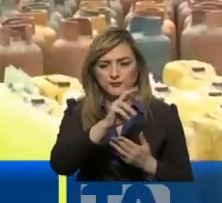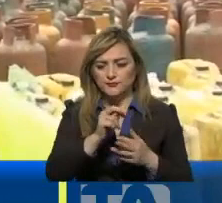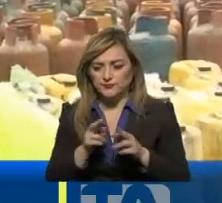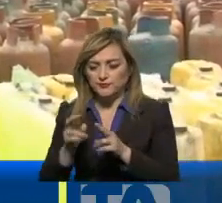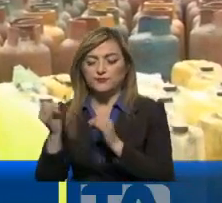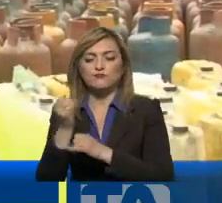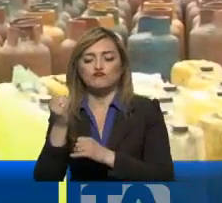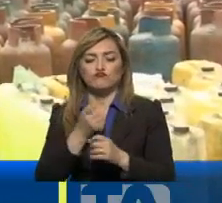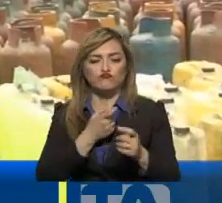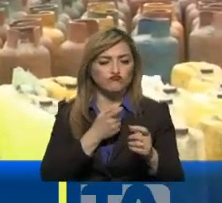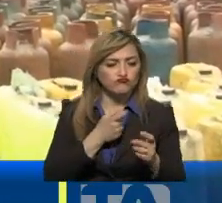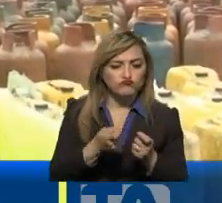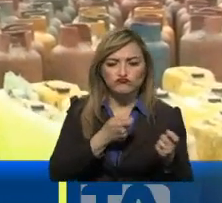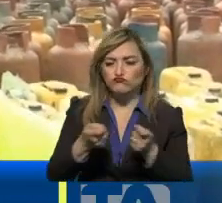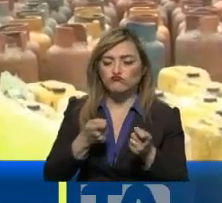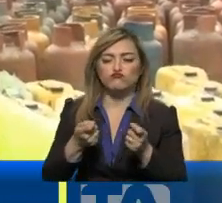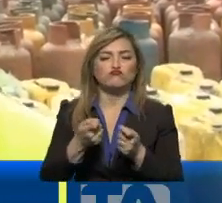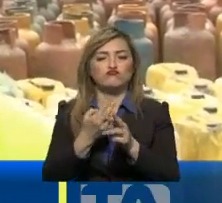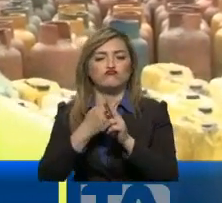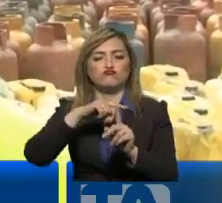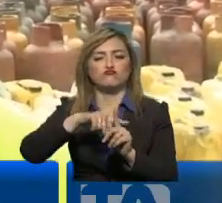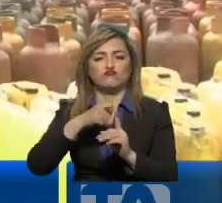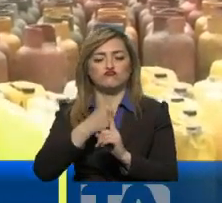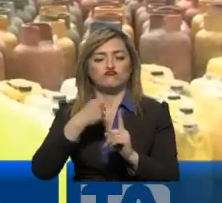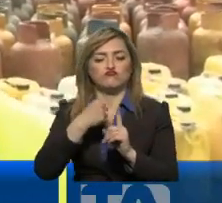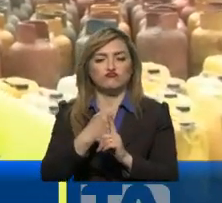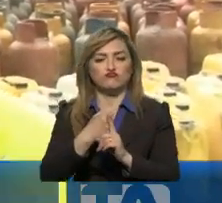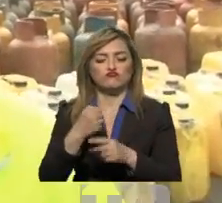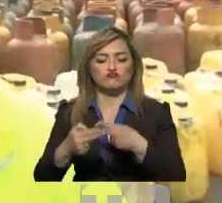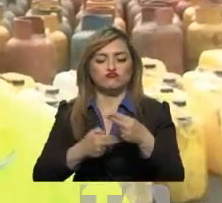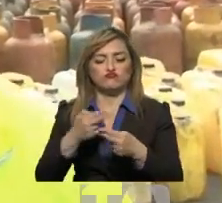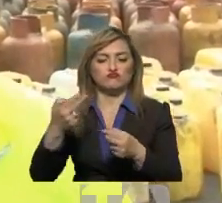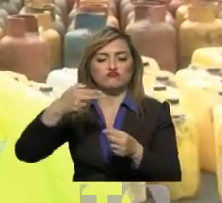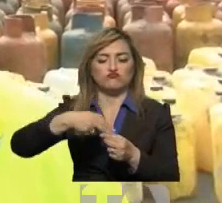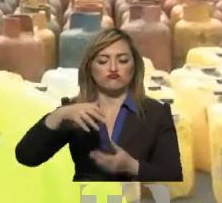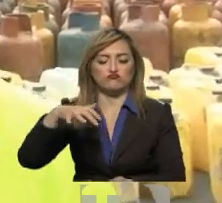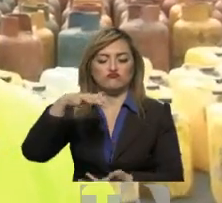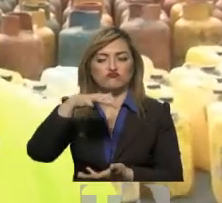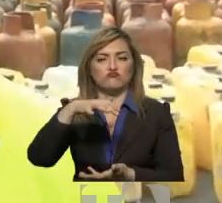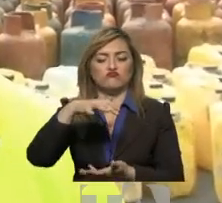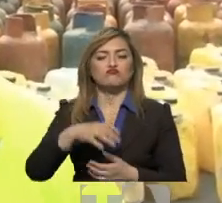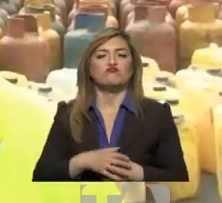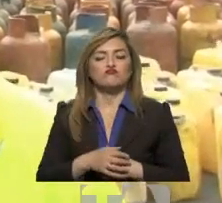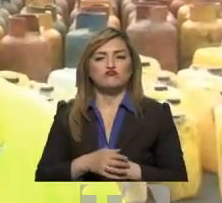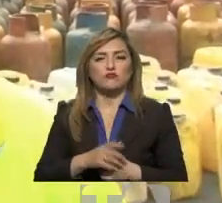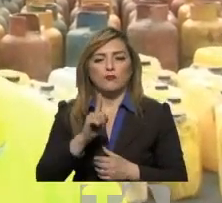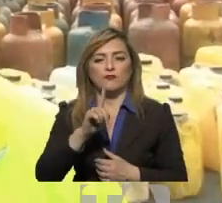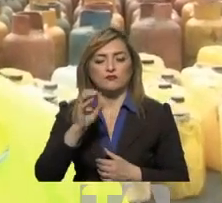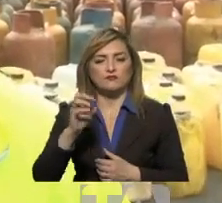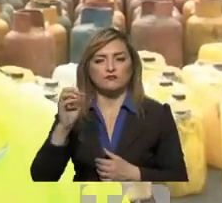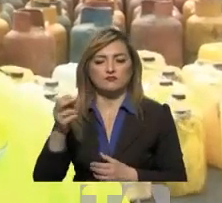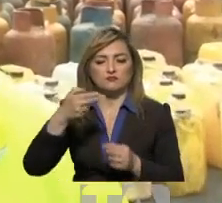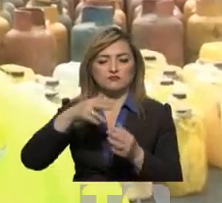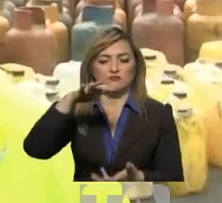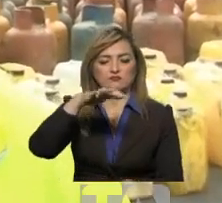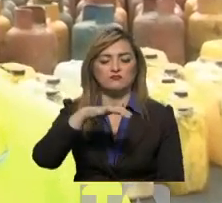obteniendo varios resultados positivos en la lucha contra el tráfico de hidrocarburos, como son 1.100 galones de